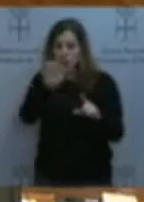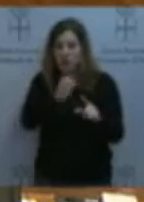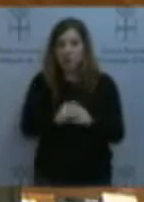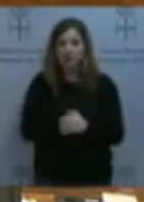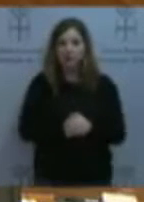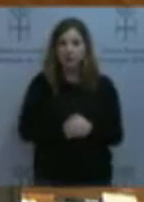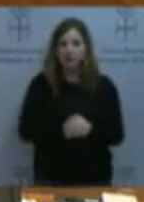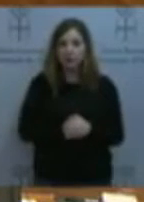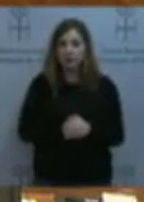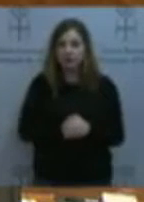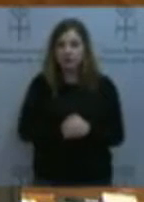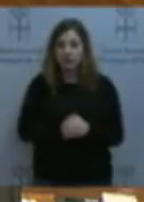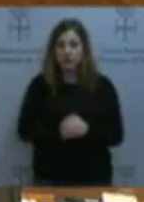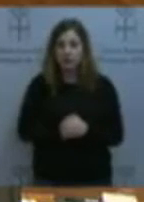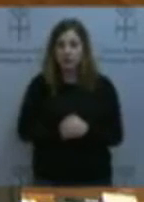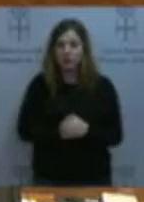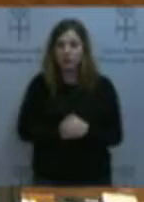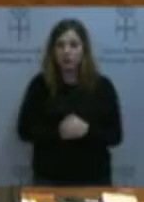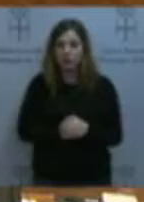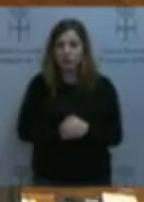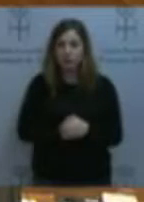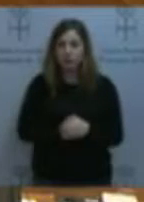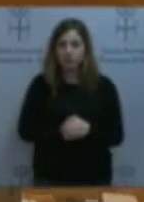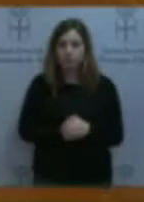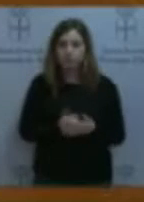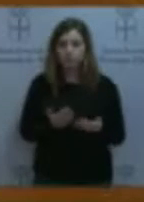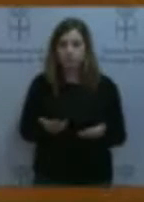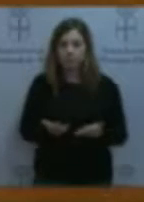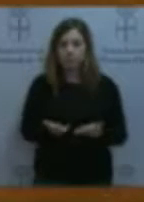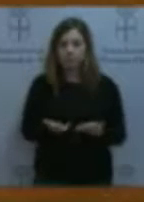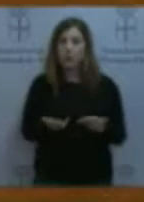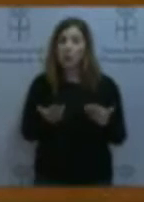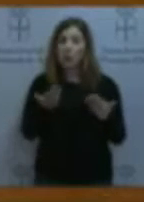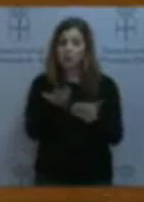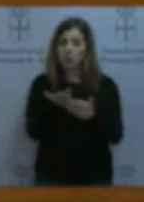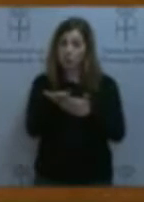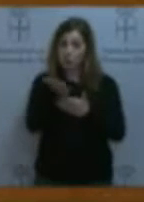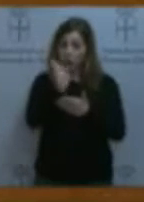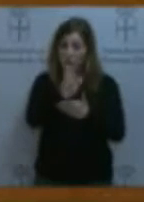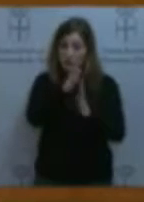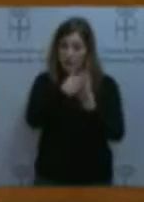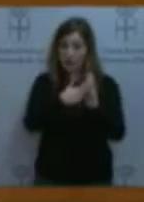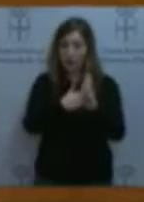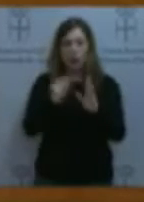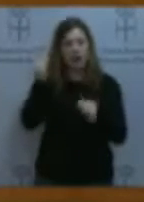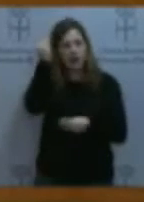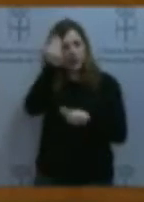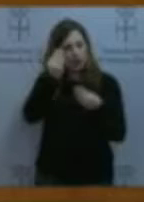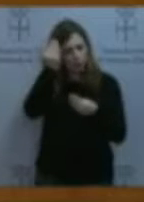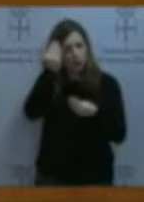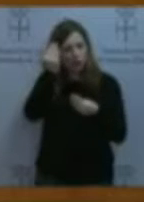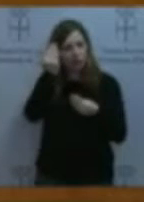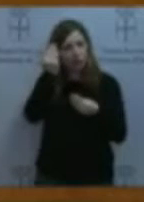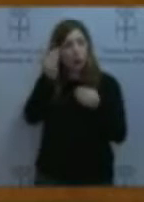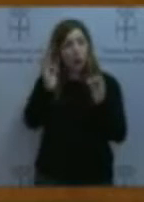Y aparece esta propuesta con esta reflexión de fondo justo en una semana en la que veíamos un titular